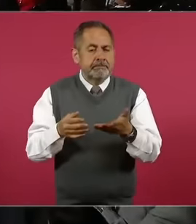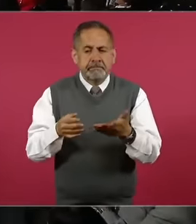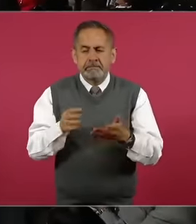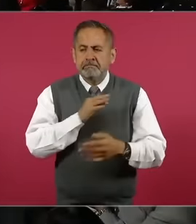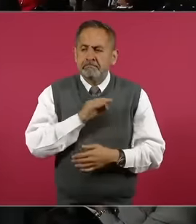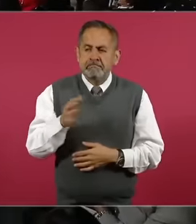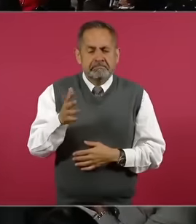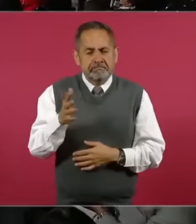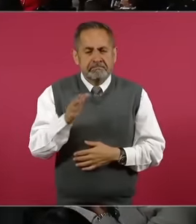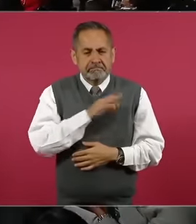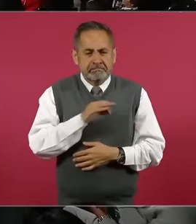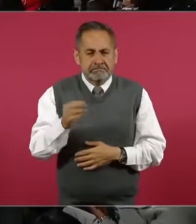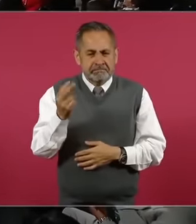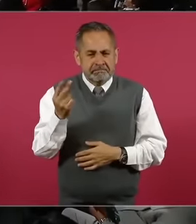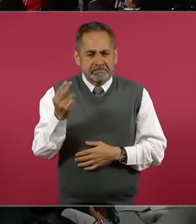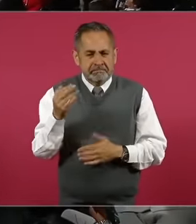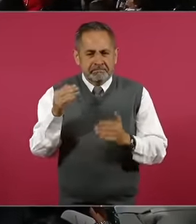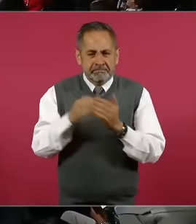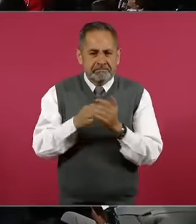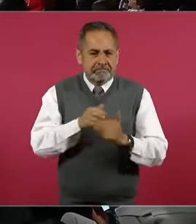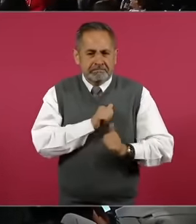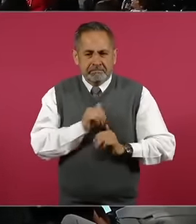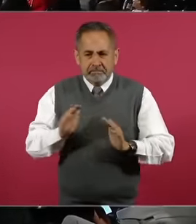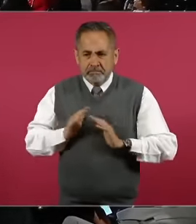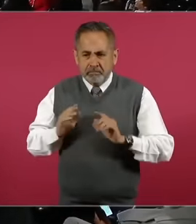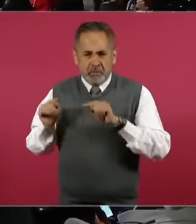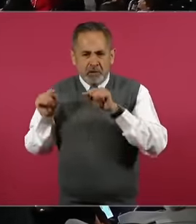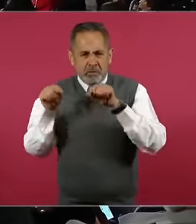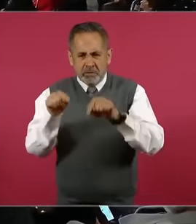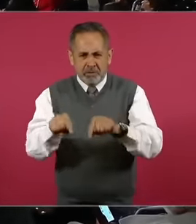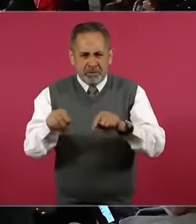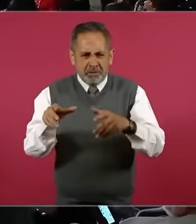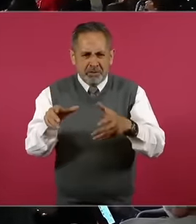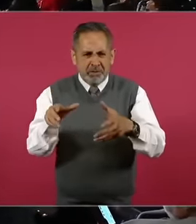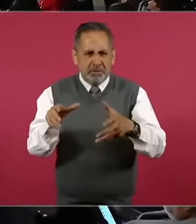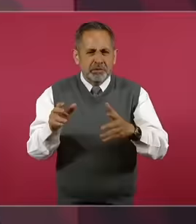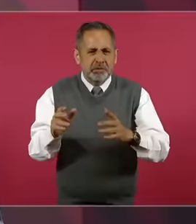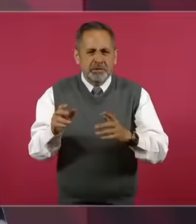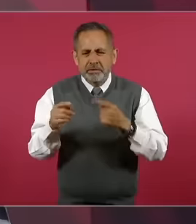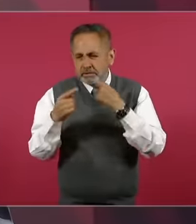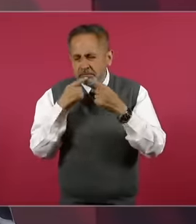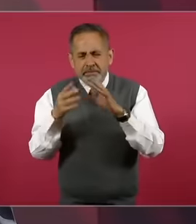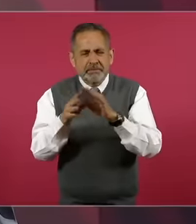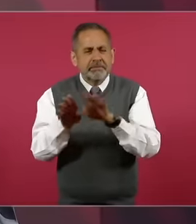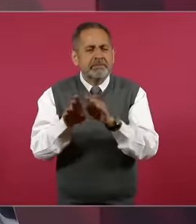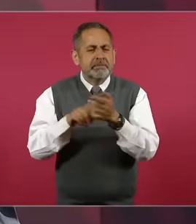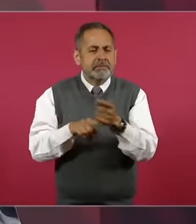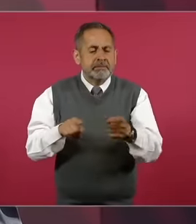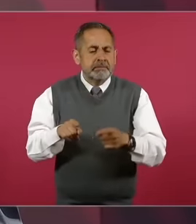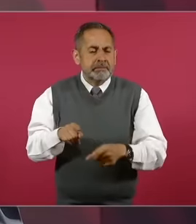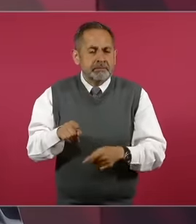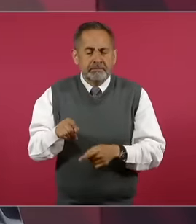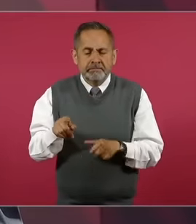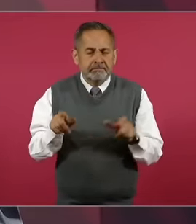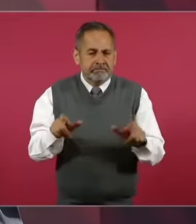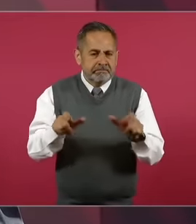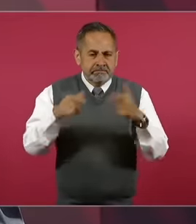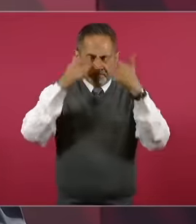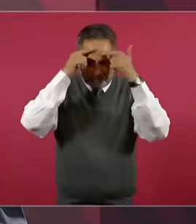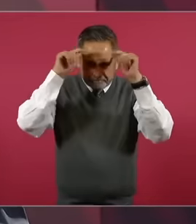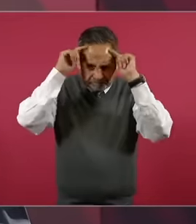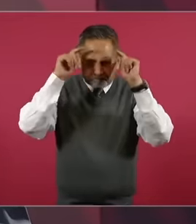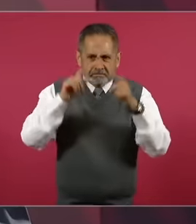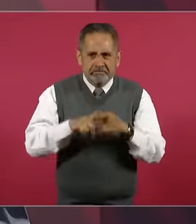alrededor de 25 mil elementos de la defensa, de Marina y de la Guardia